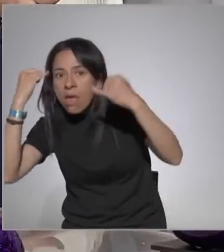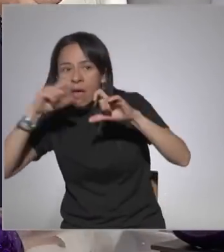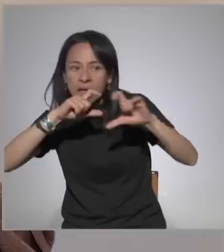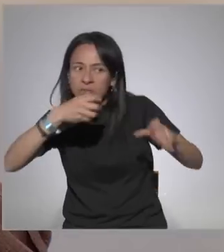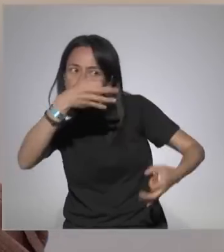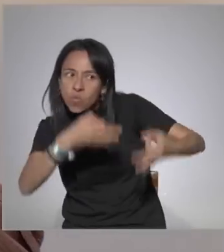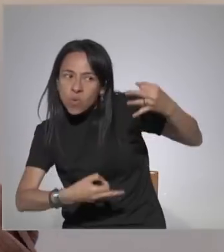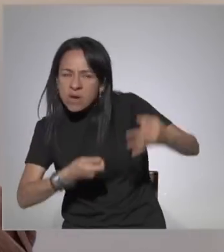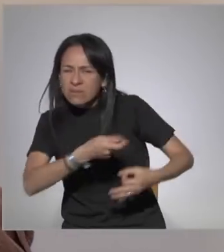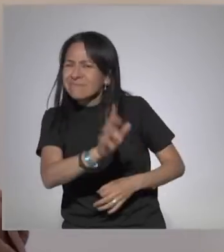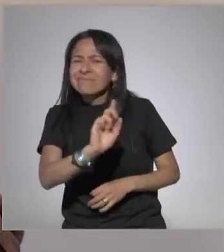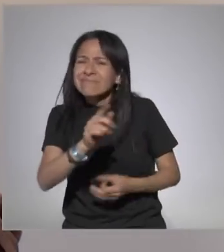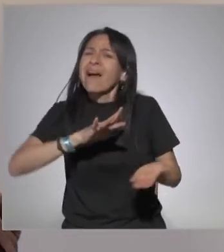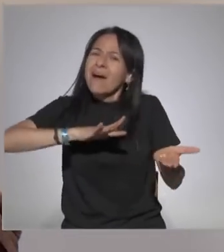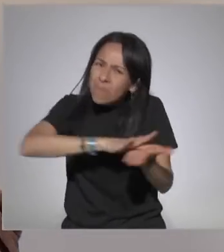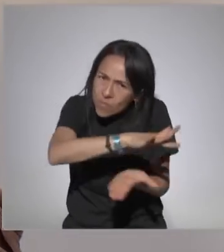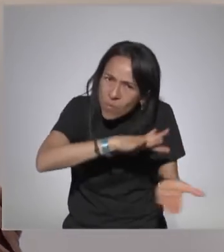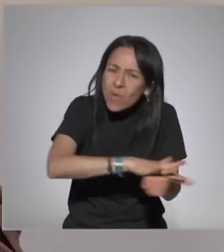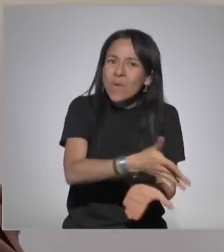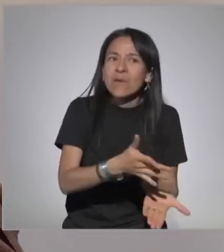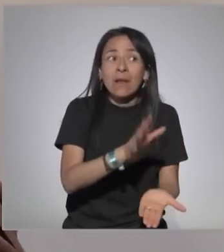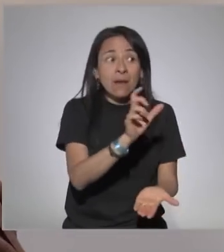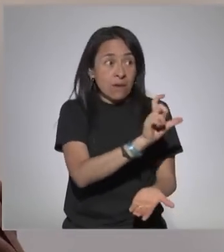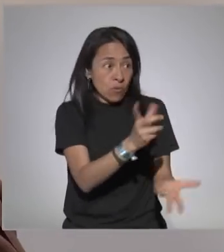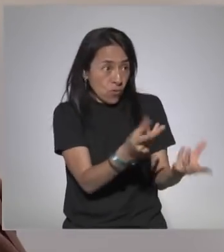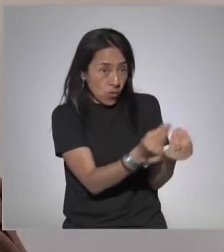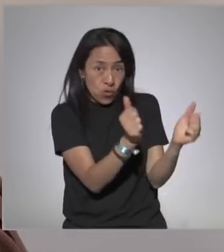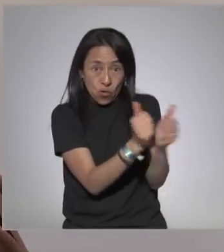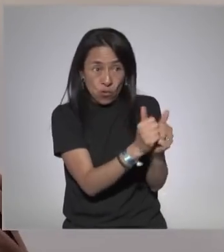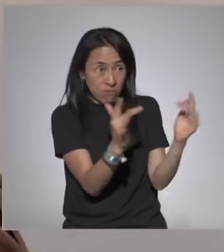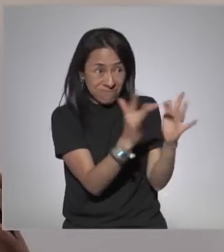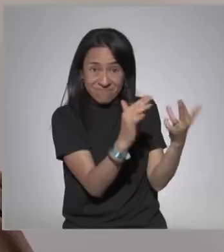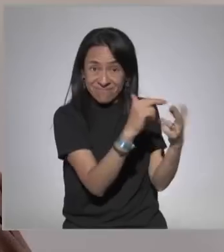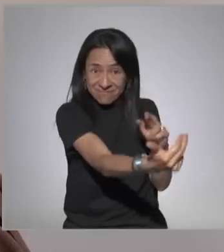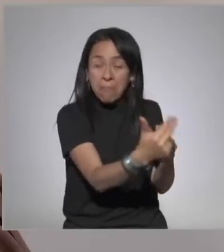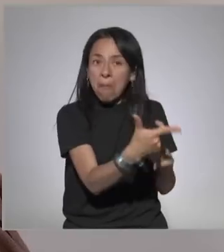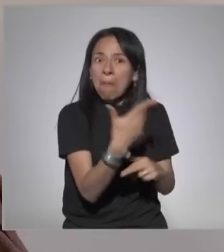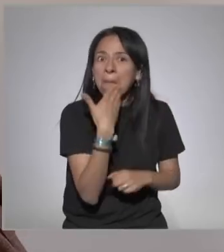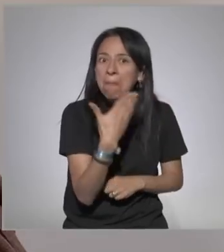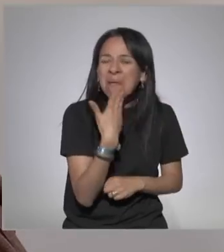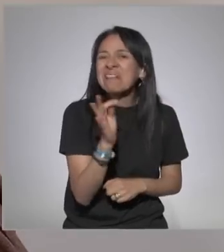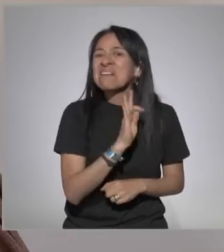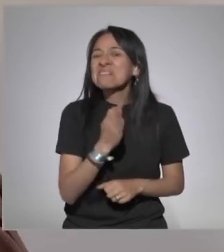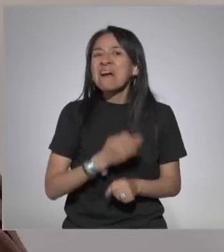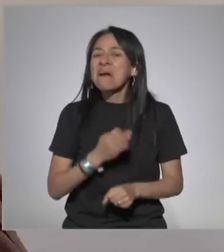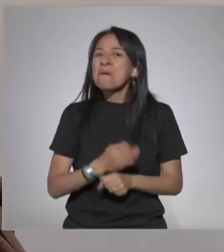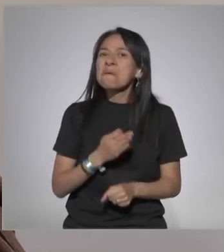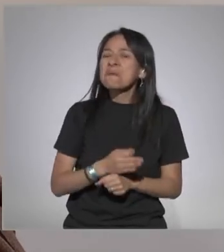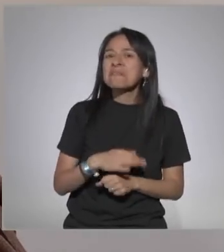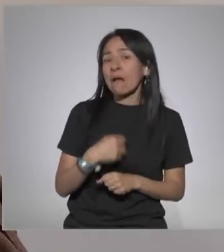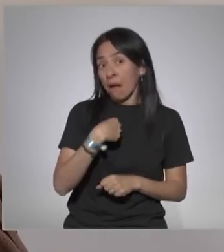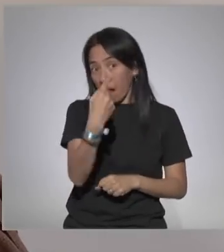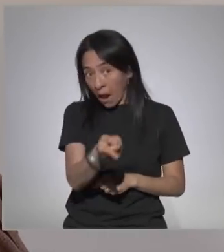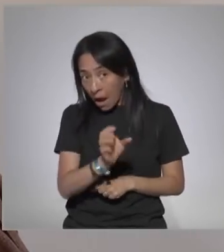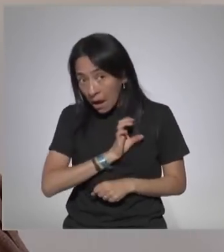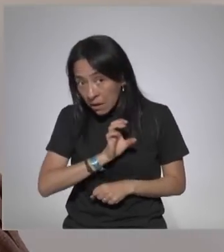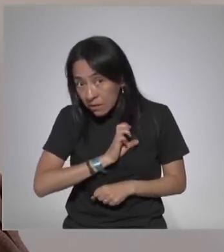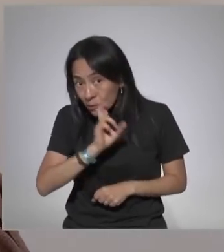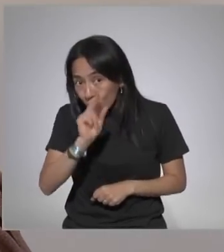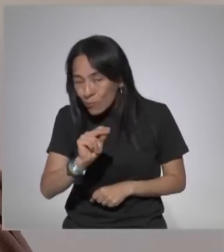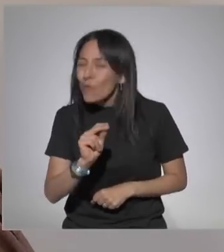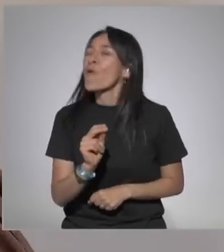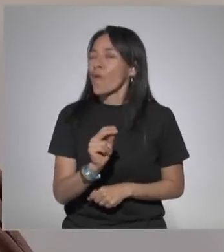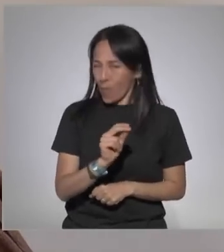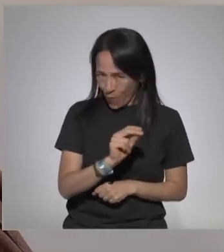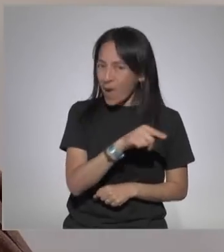en relación le va a dar muchas cosas que actualmente tal vez no está recibiendo, y no porque no te quiera, ¿no? Sino porque aparte de